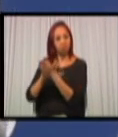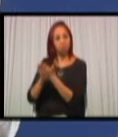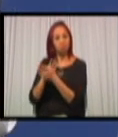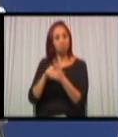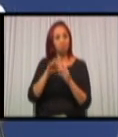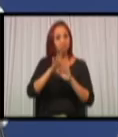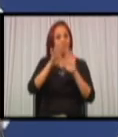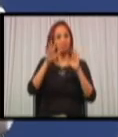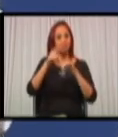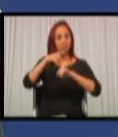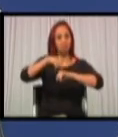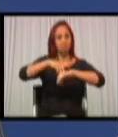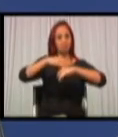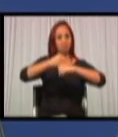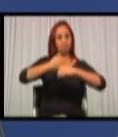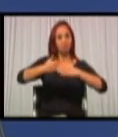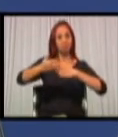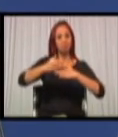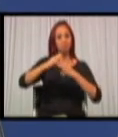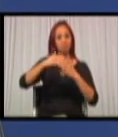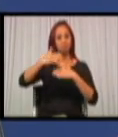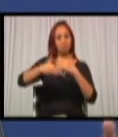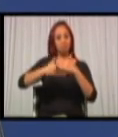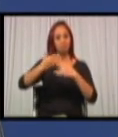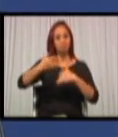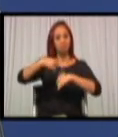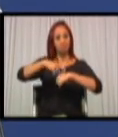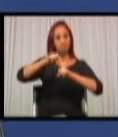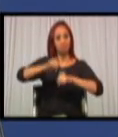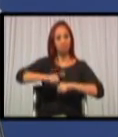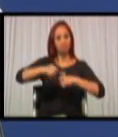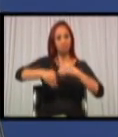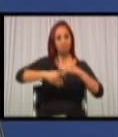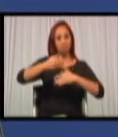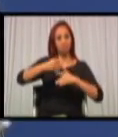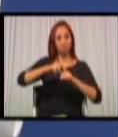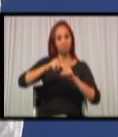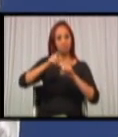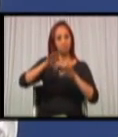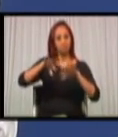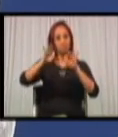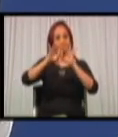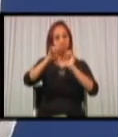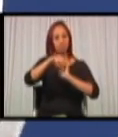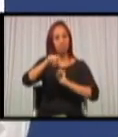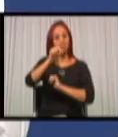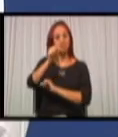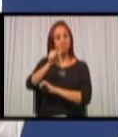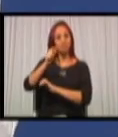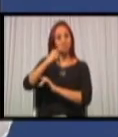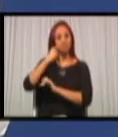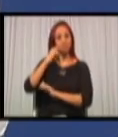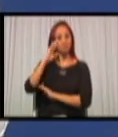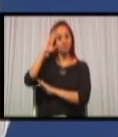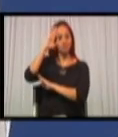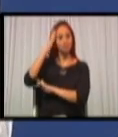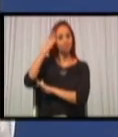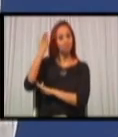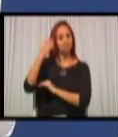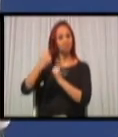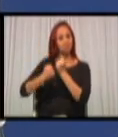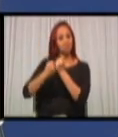transparencia a la hora de realizar cualquier proceso, a la hora de realizar cualquier proceso. Pero importante, con estos dineros me comprometo a